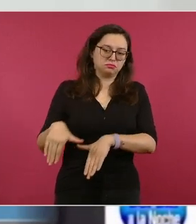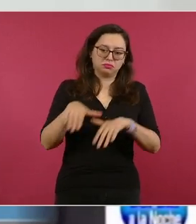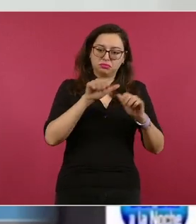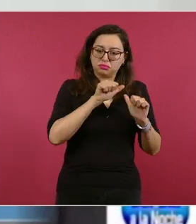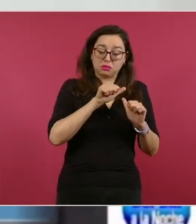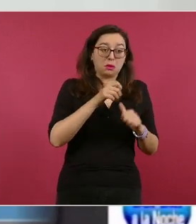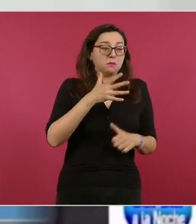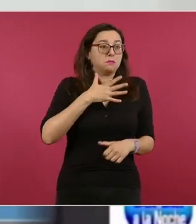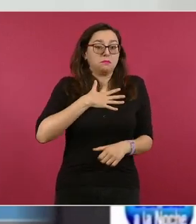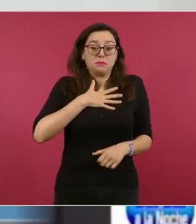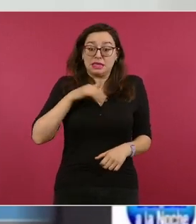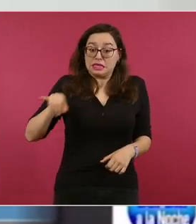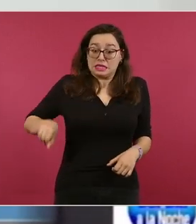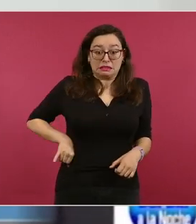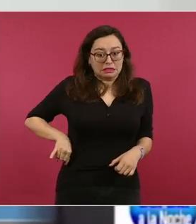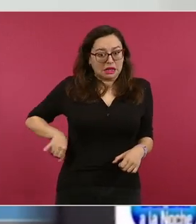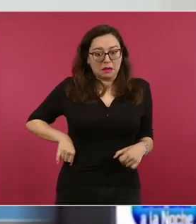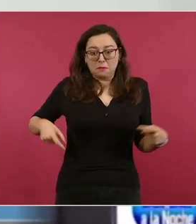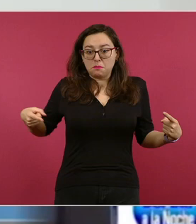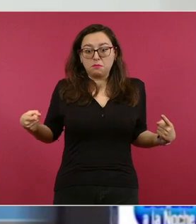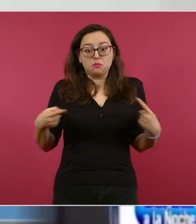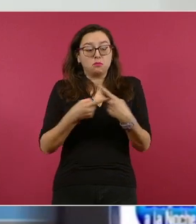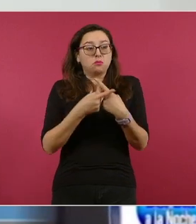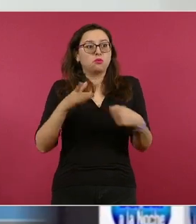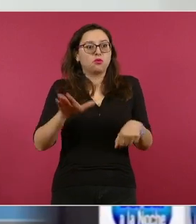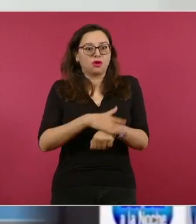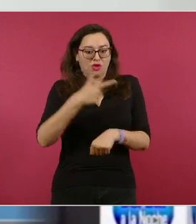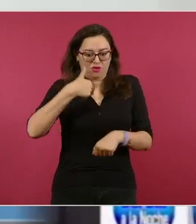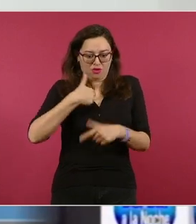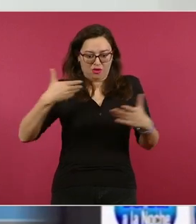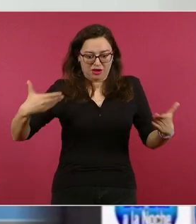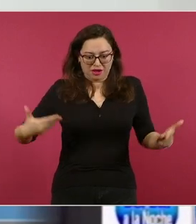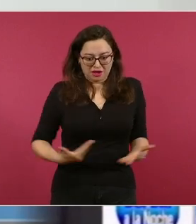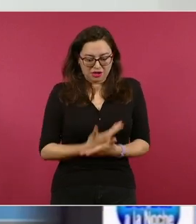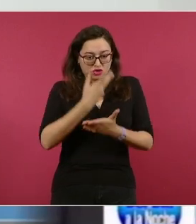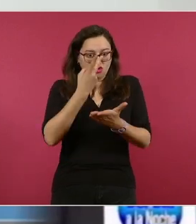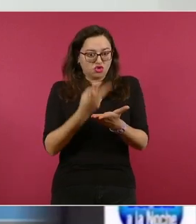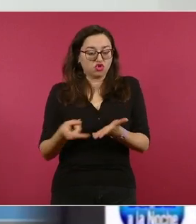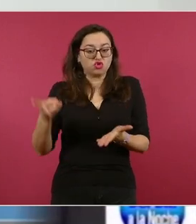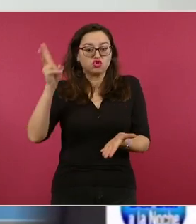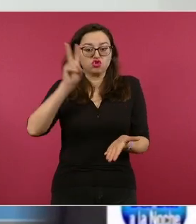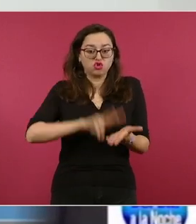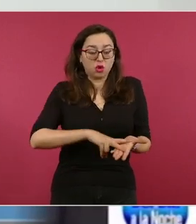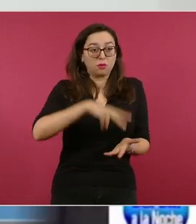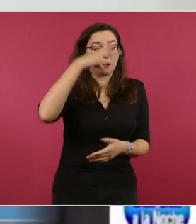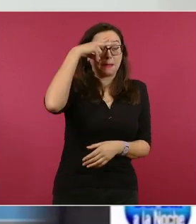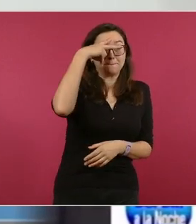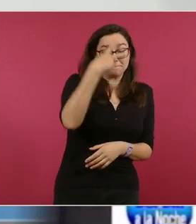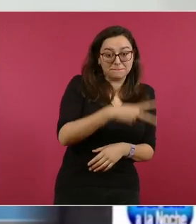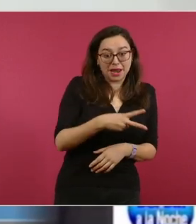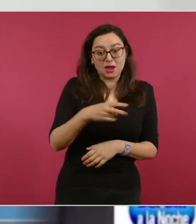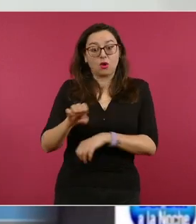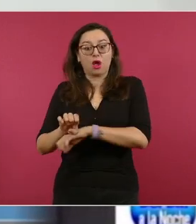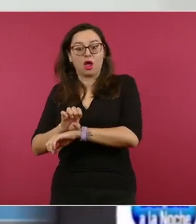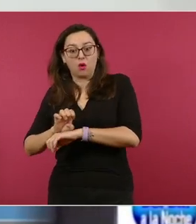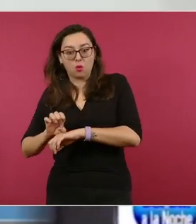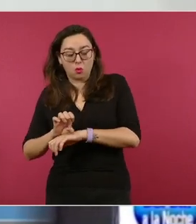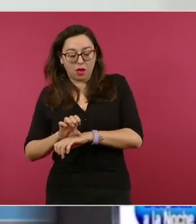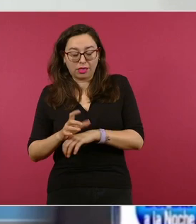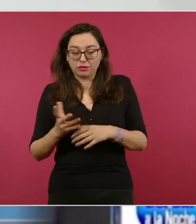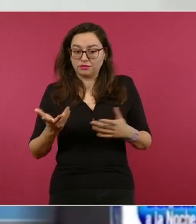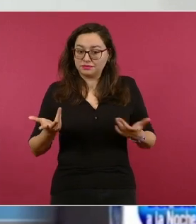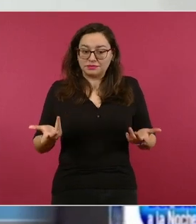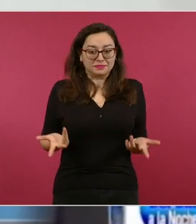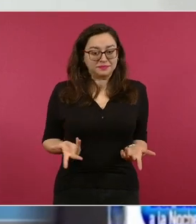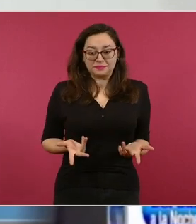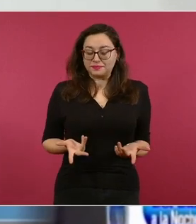de intereses porque soy mexicana y soy ecuatoriana. No puedo narrar exactamente cómo fueron los acontecimientos del día 5,